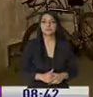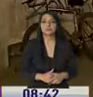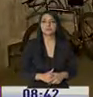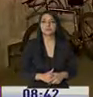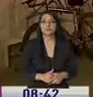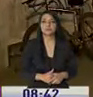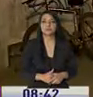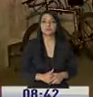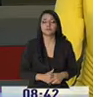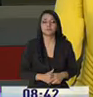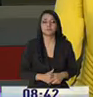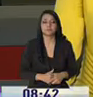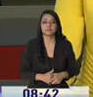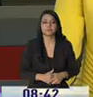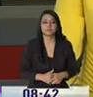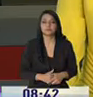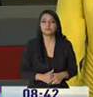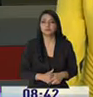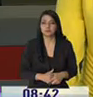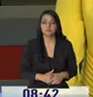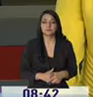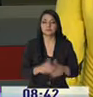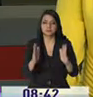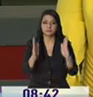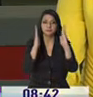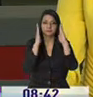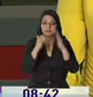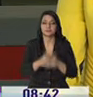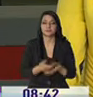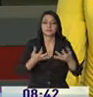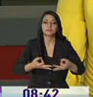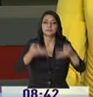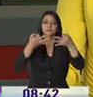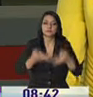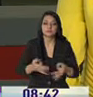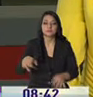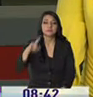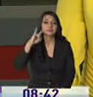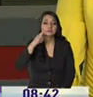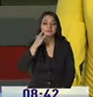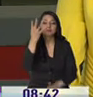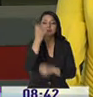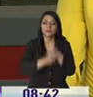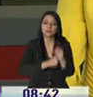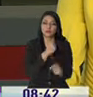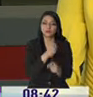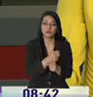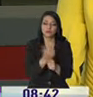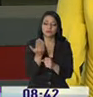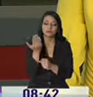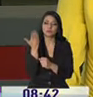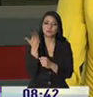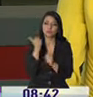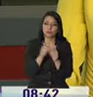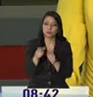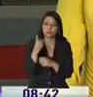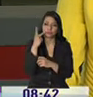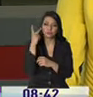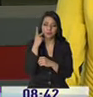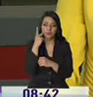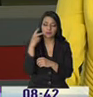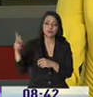Bedoya. Y atención, se confirmó la muerte de la menor de 14 años que fue arrollada junto a sus padres cuando